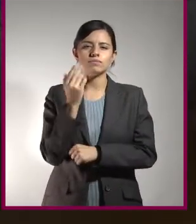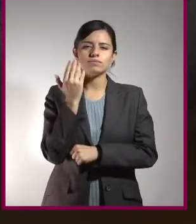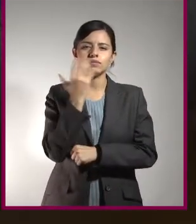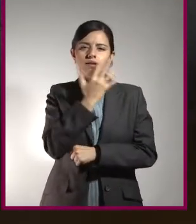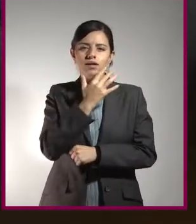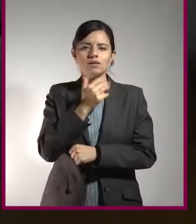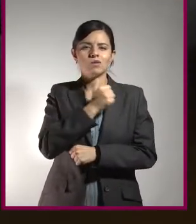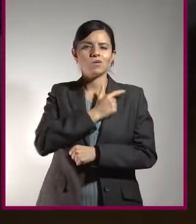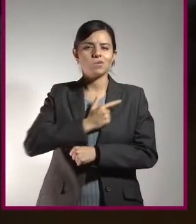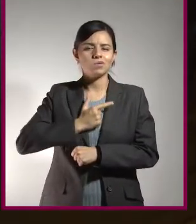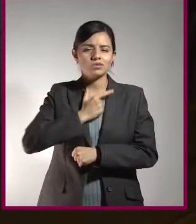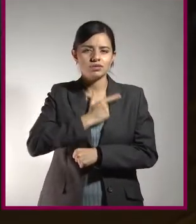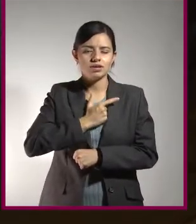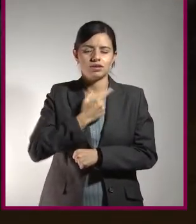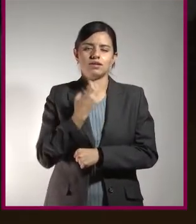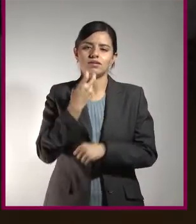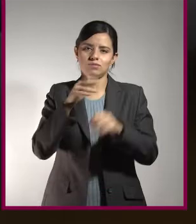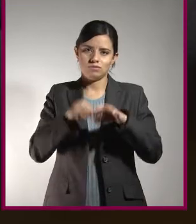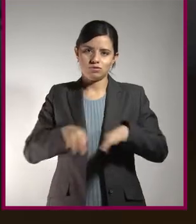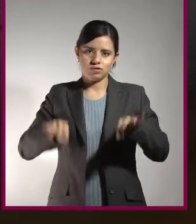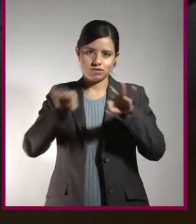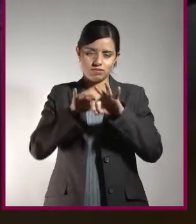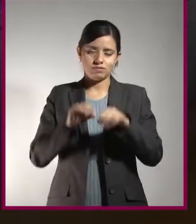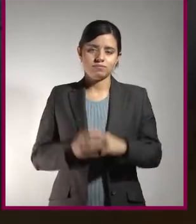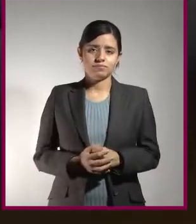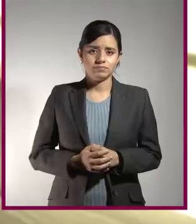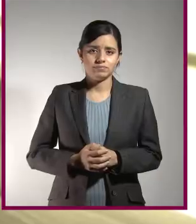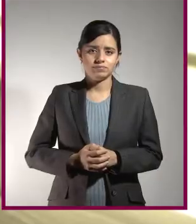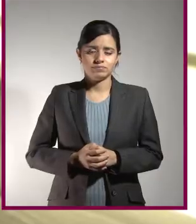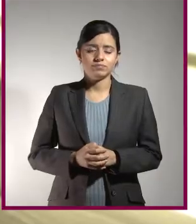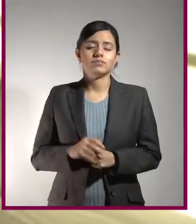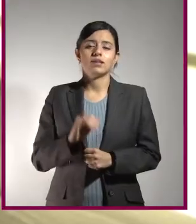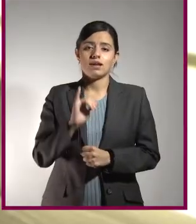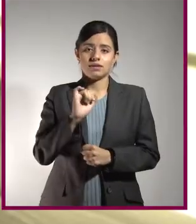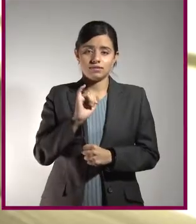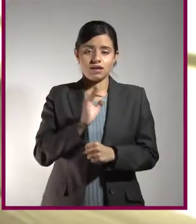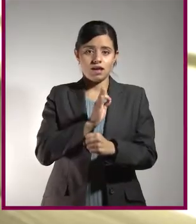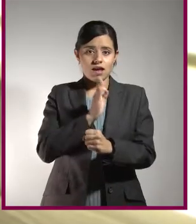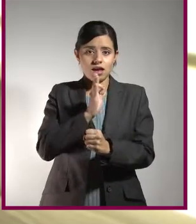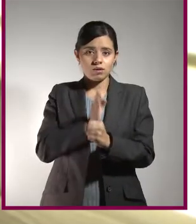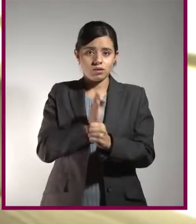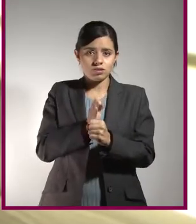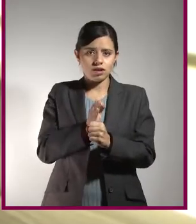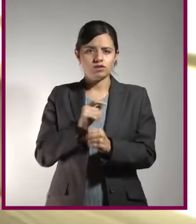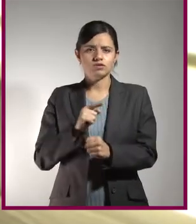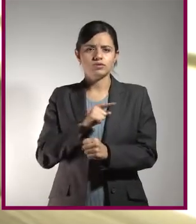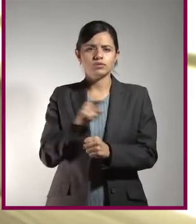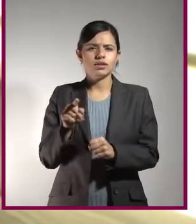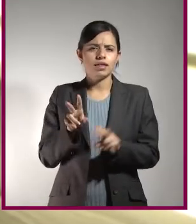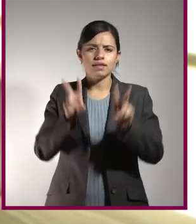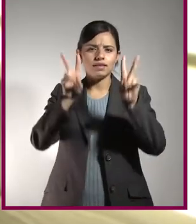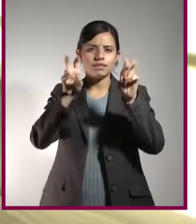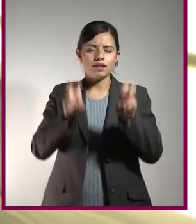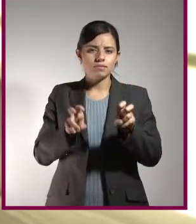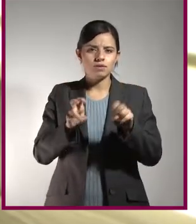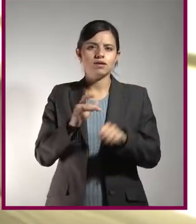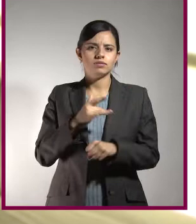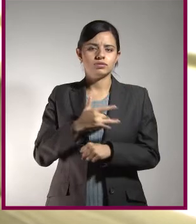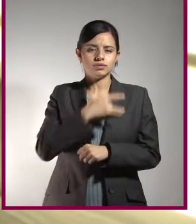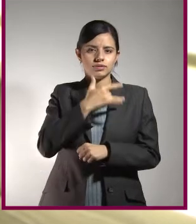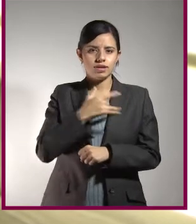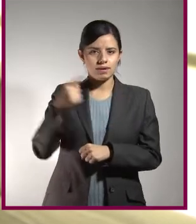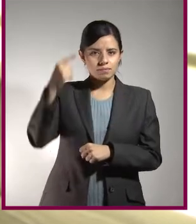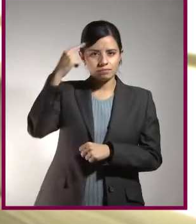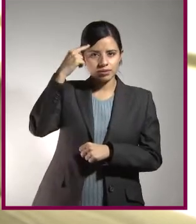bien, deben formar una parte importante de nuestra agenda. Así es, en esta ocasión abordaremos los beneficios